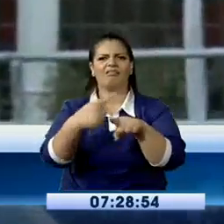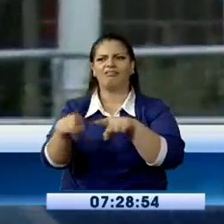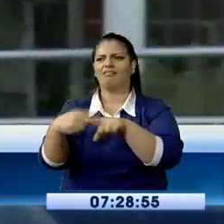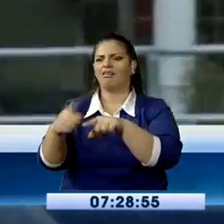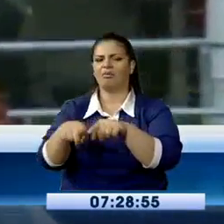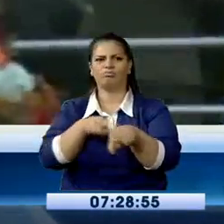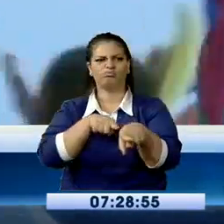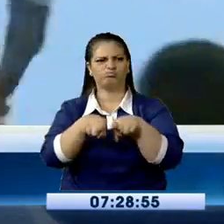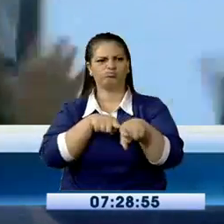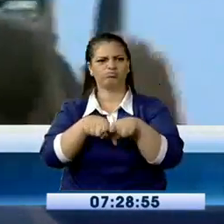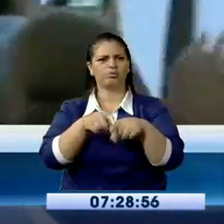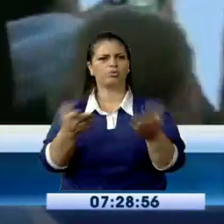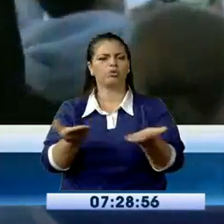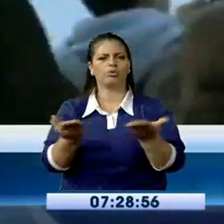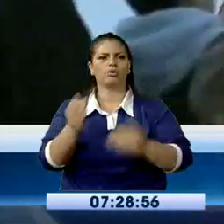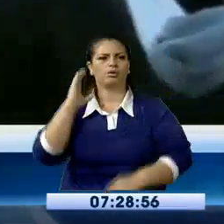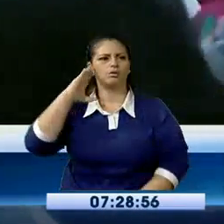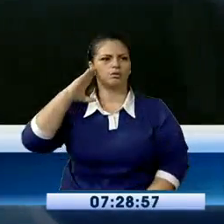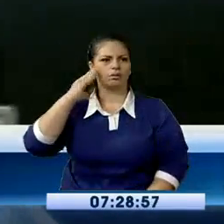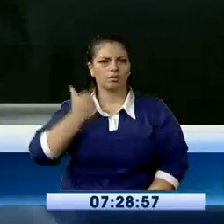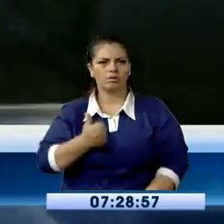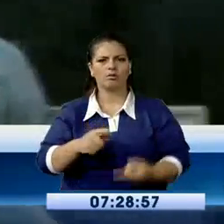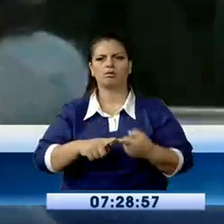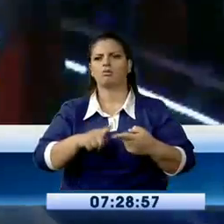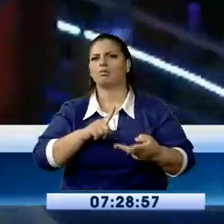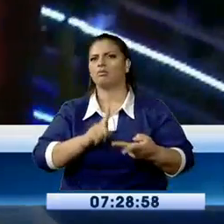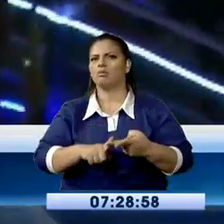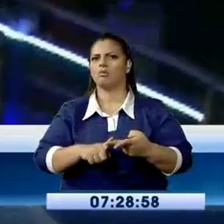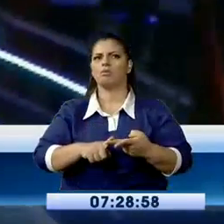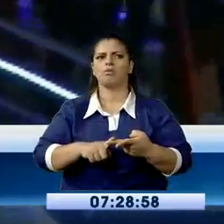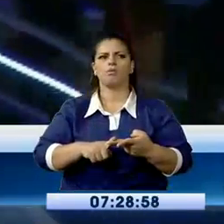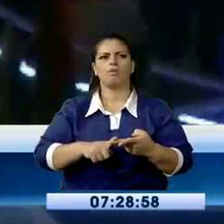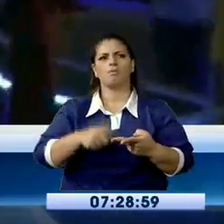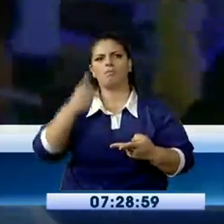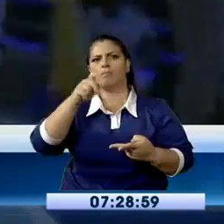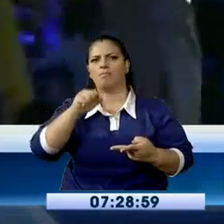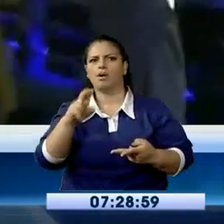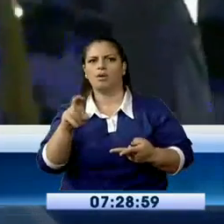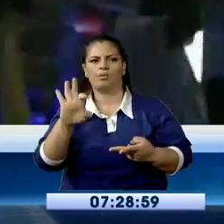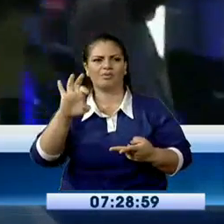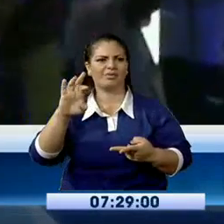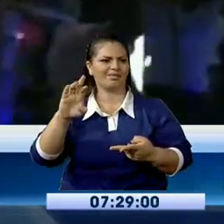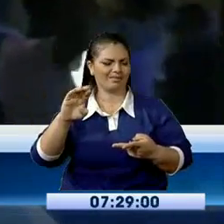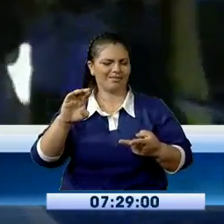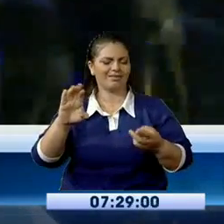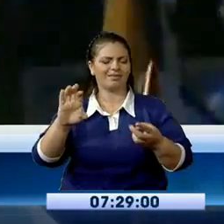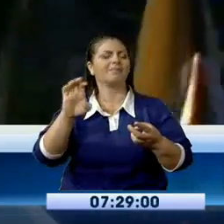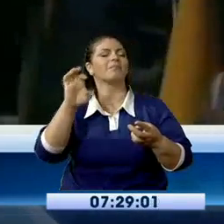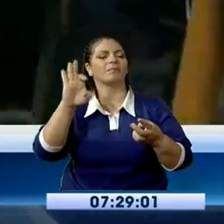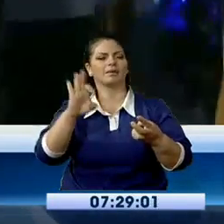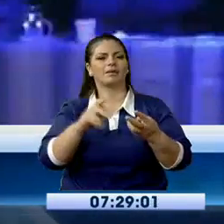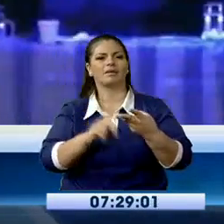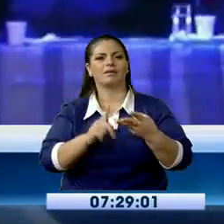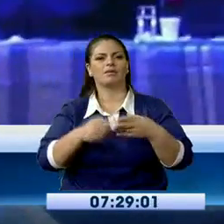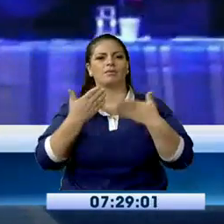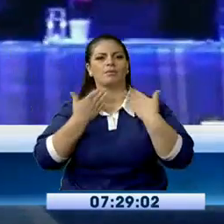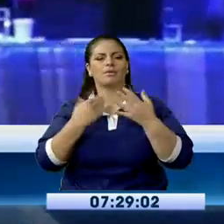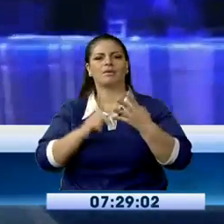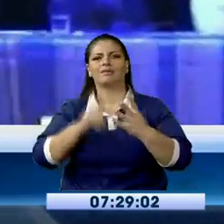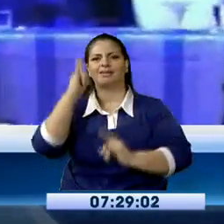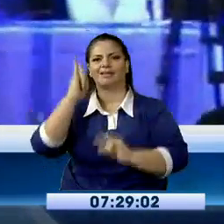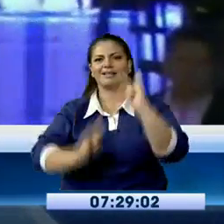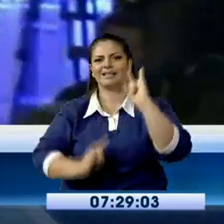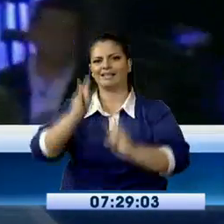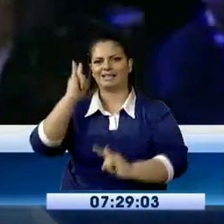subsedes de Gualaceo, Paute, Guayaquil y Salinas. El desfile de las provincias, el juramento deportivo y el encendido de la TEA crearon el ambiente de fiesta y